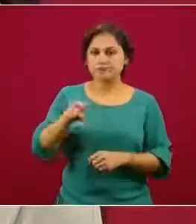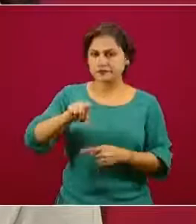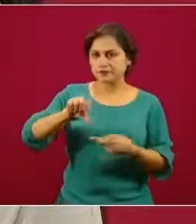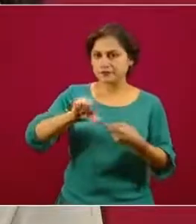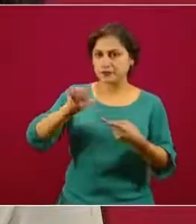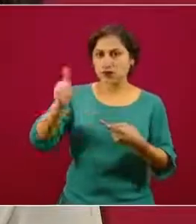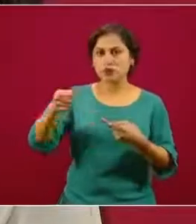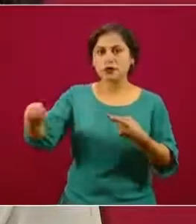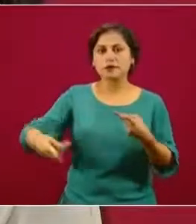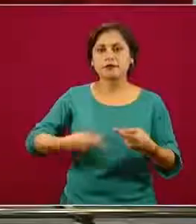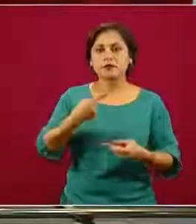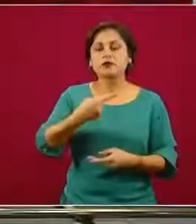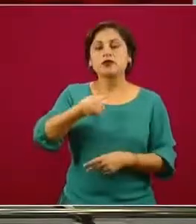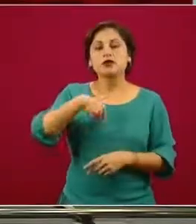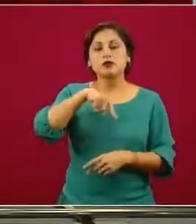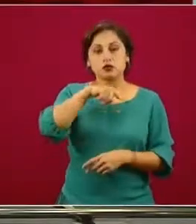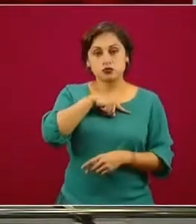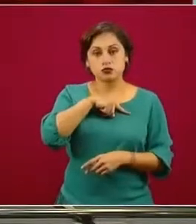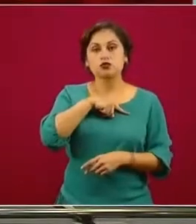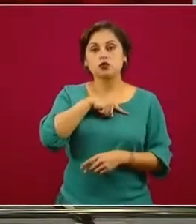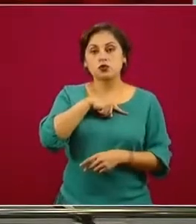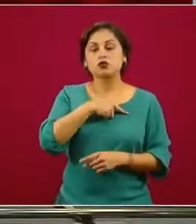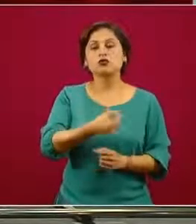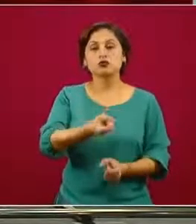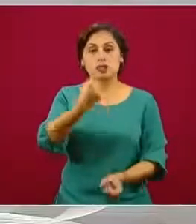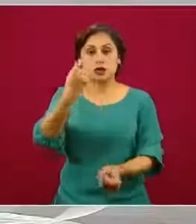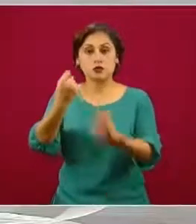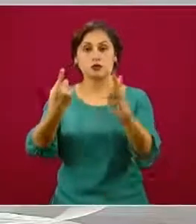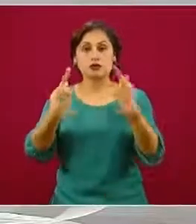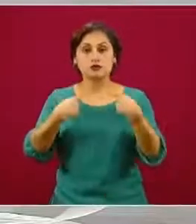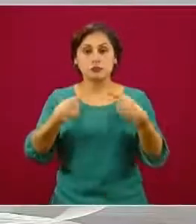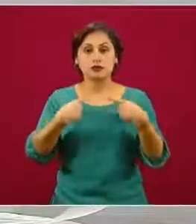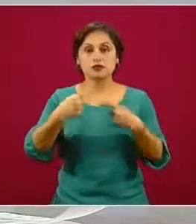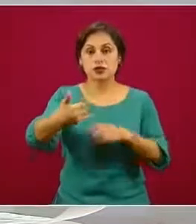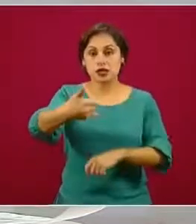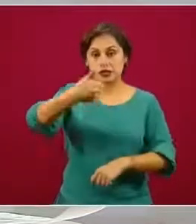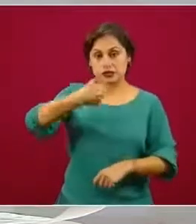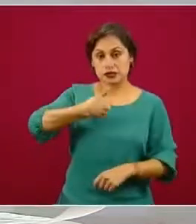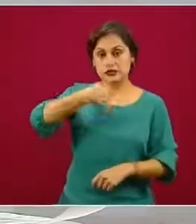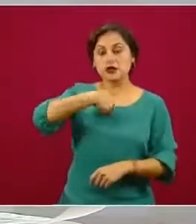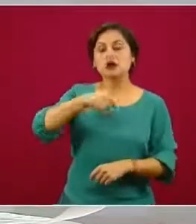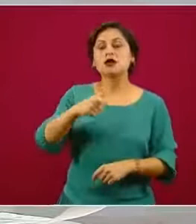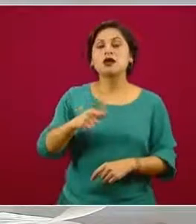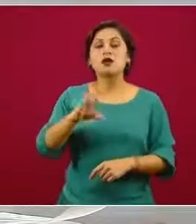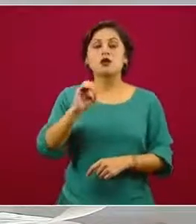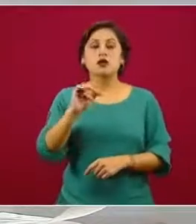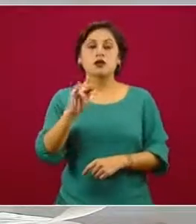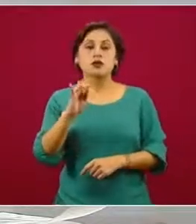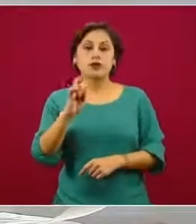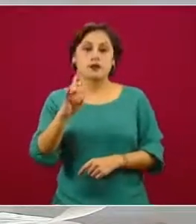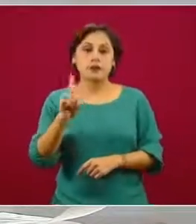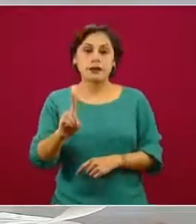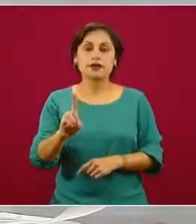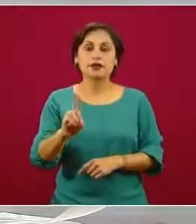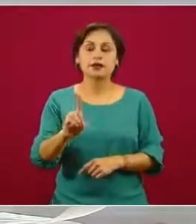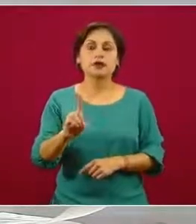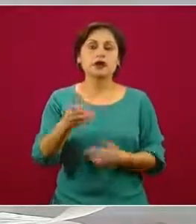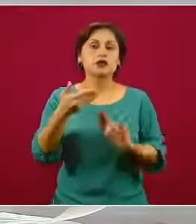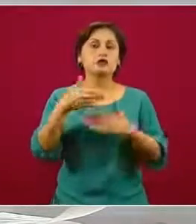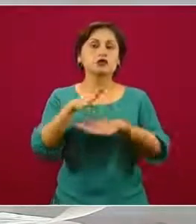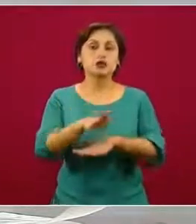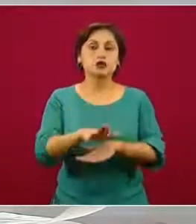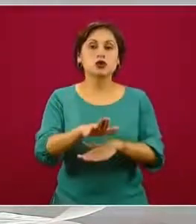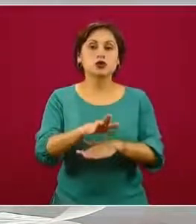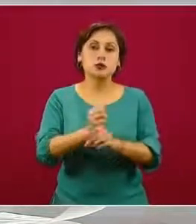en CONAPRED hemos estado recibiendo algunas quejas vinculadas con, como ya habíamos comentado, más bien algunas agresiones al